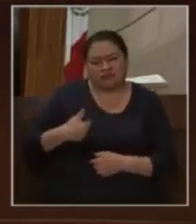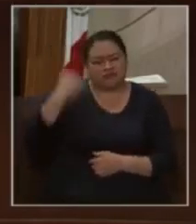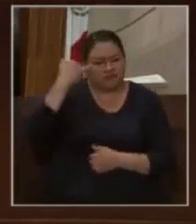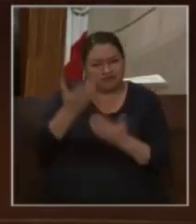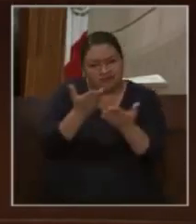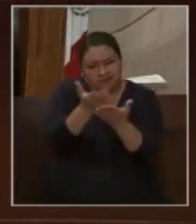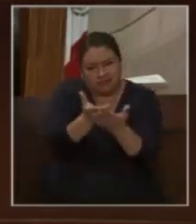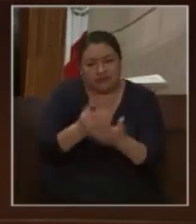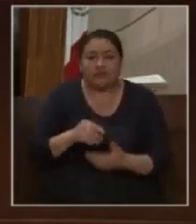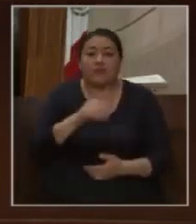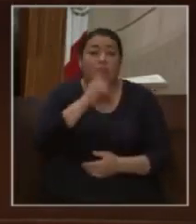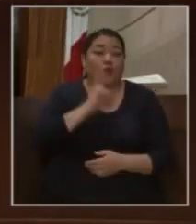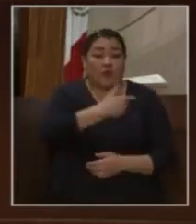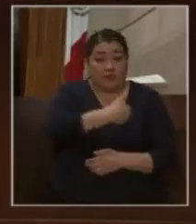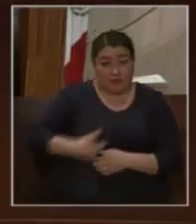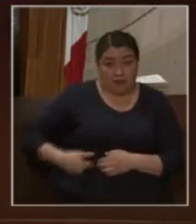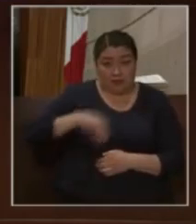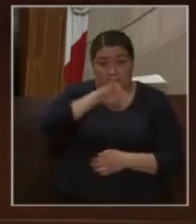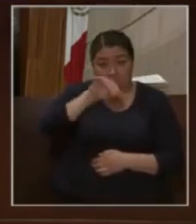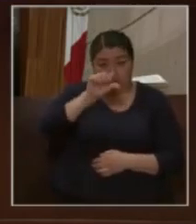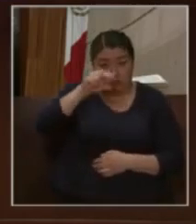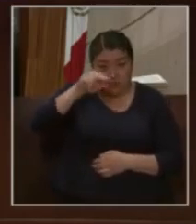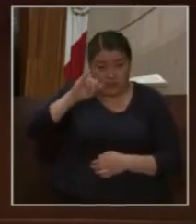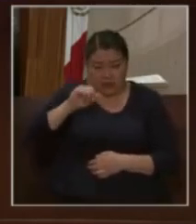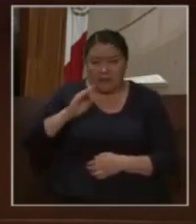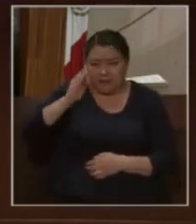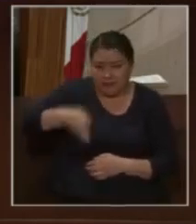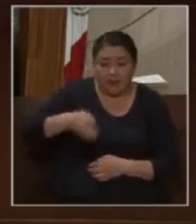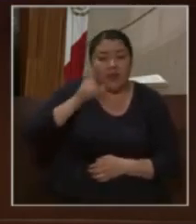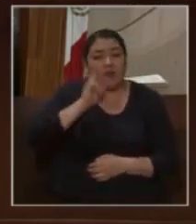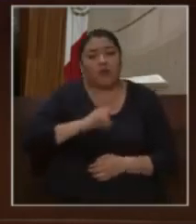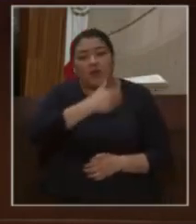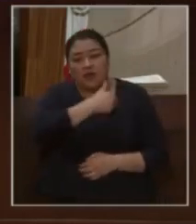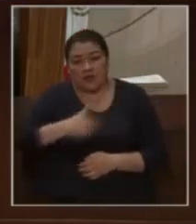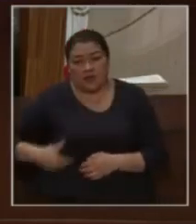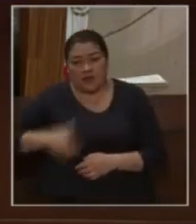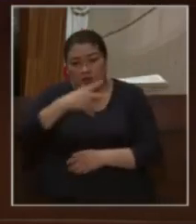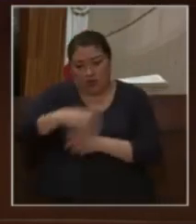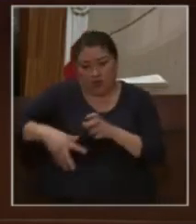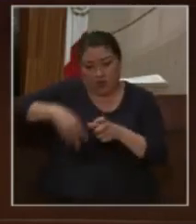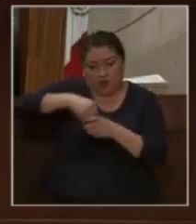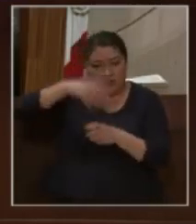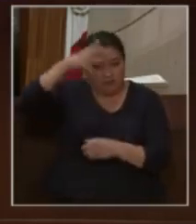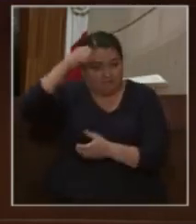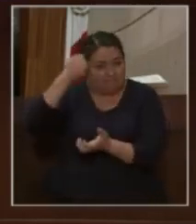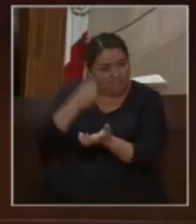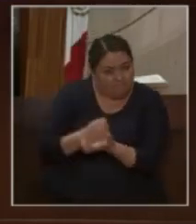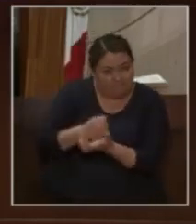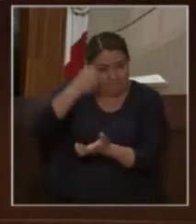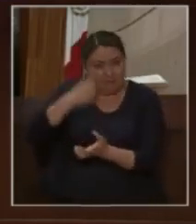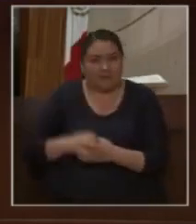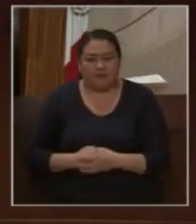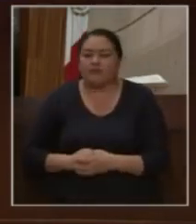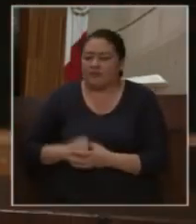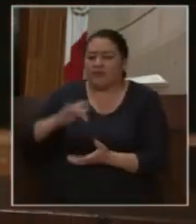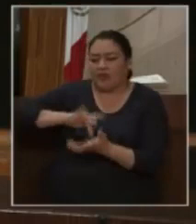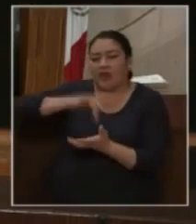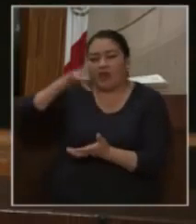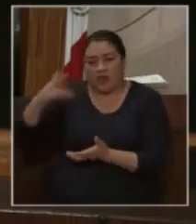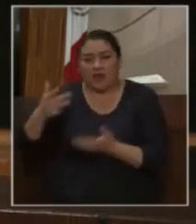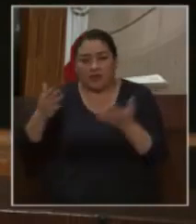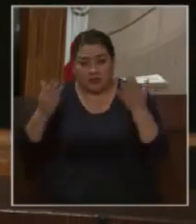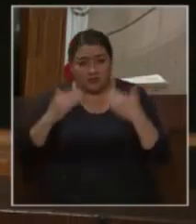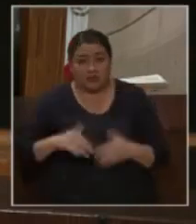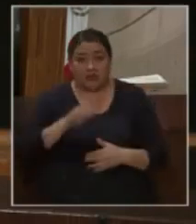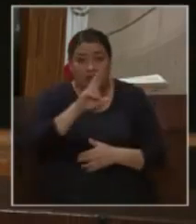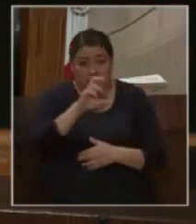proyecto. Magistrada presidenta Yanino Tolara Malasís. A favor. Magistrada presidenta, el asunto de la cuenta fue por unanimidad de votos. Gracias. En